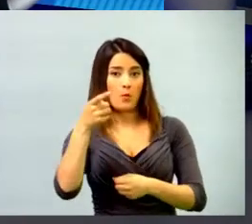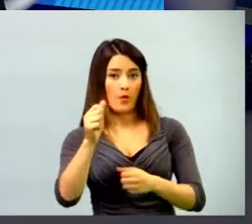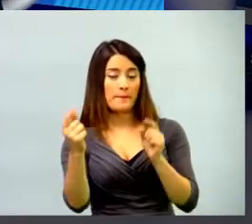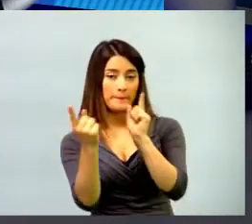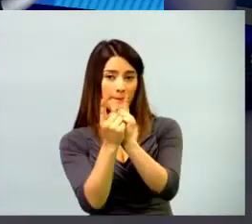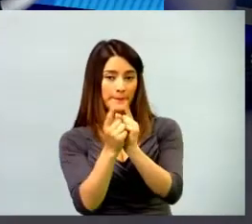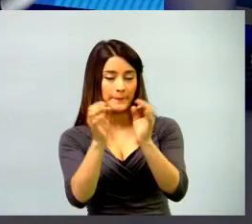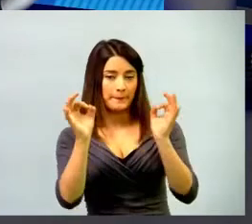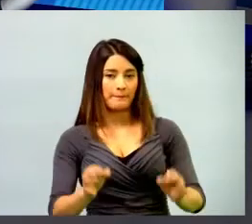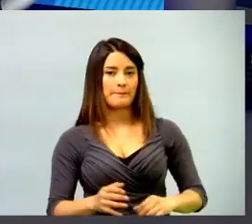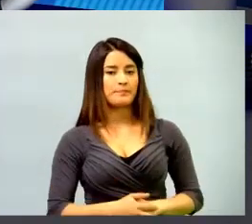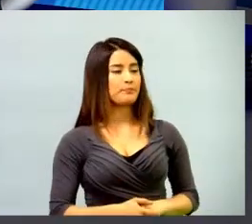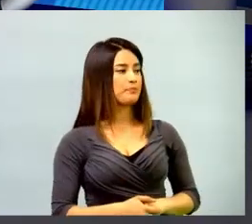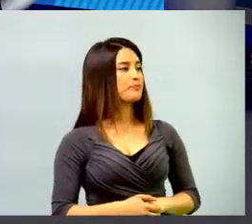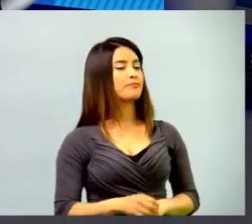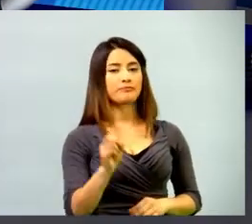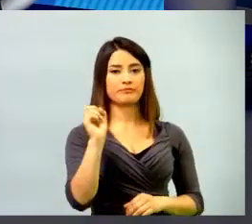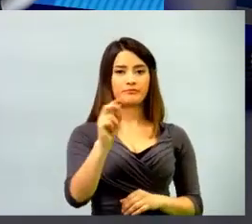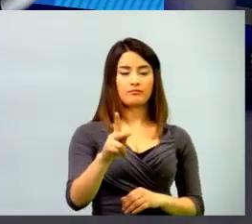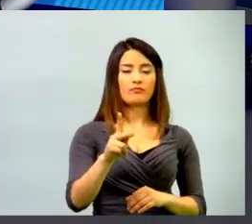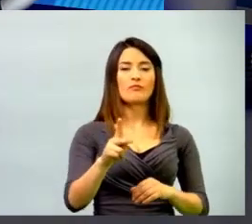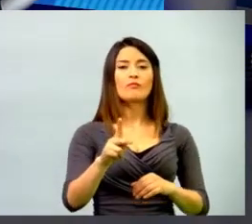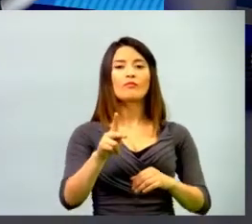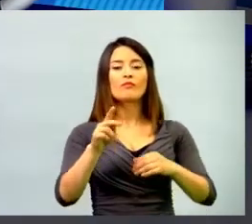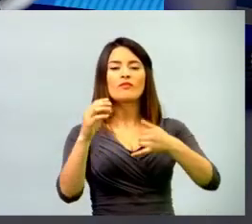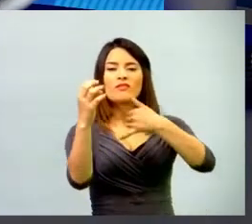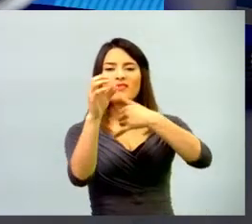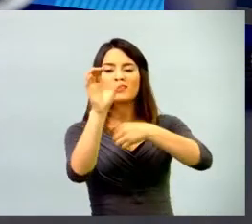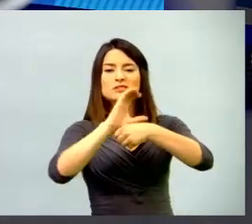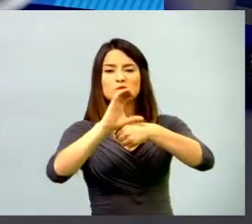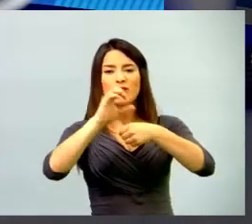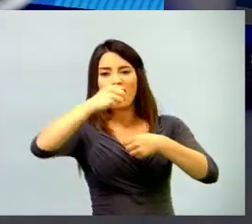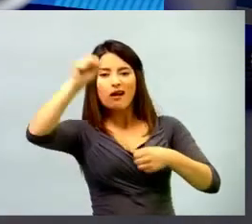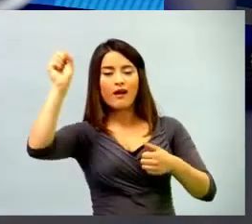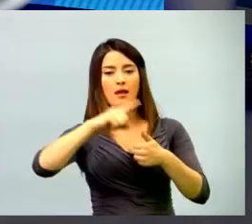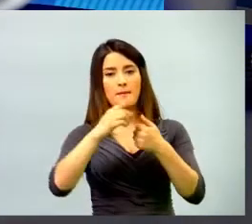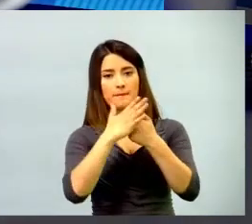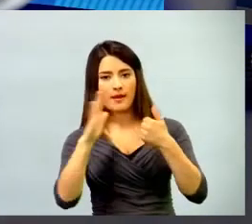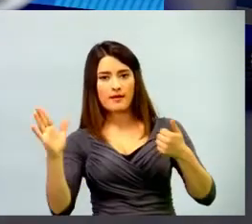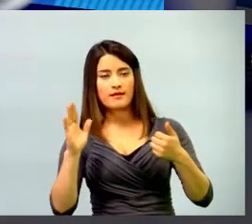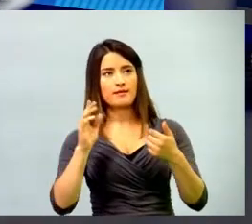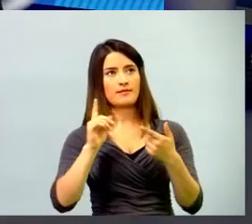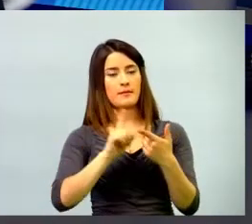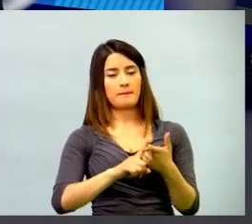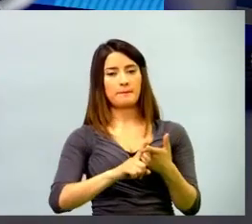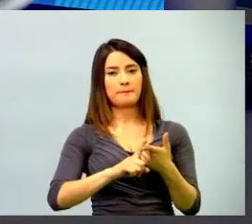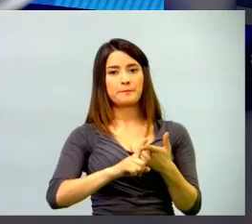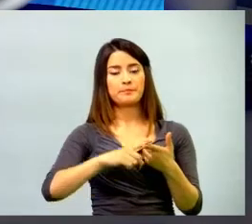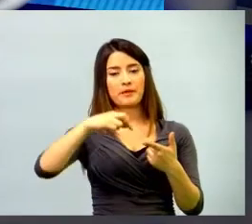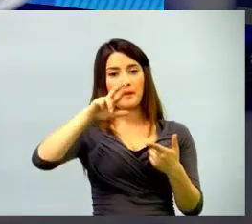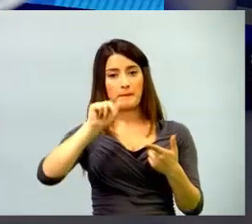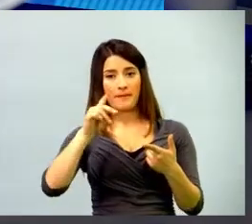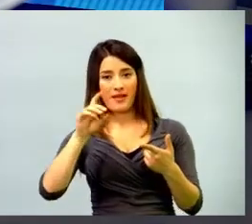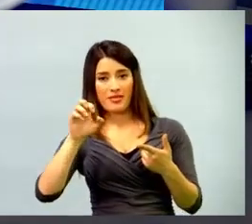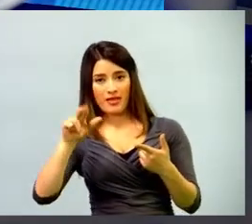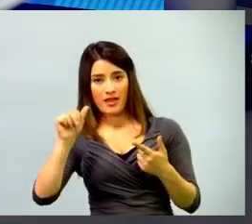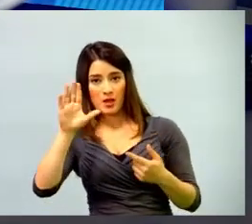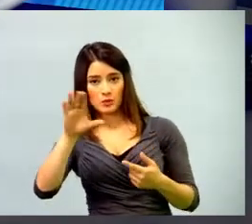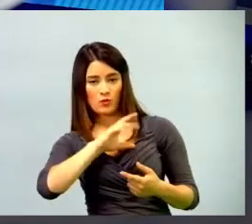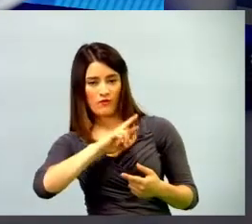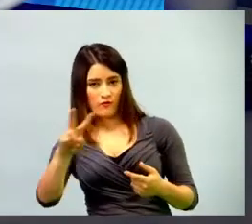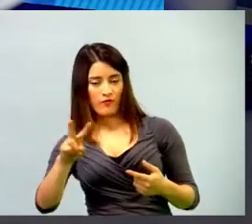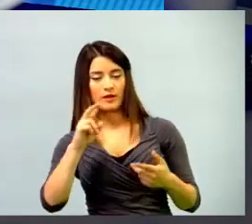de los 9 seleccionados: Barranquilla en el Atlántico, Pradera en Valle del Cauca, donde vamos a estar la próxima